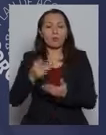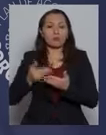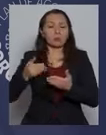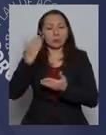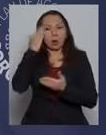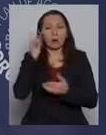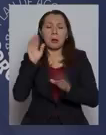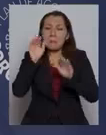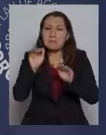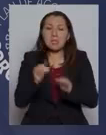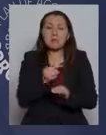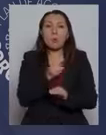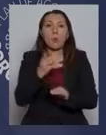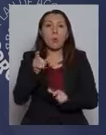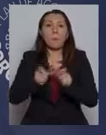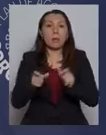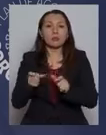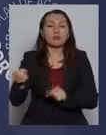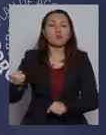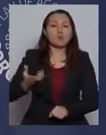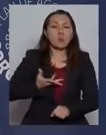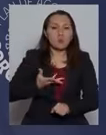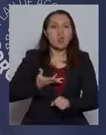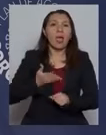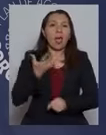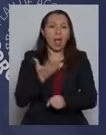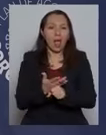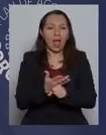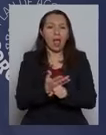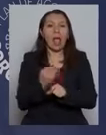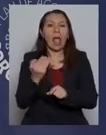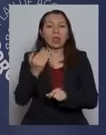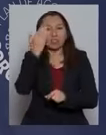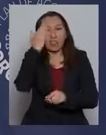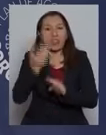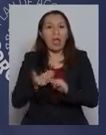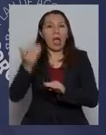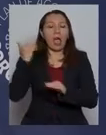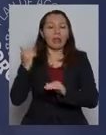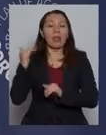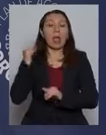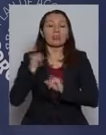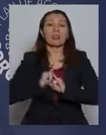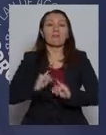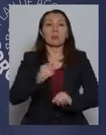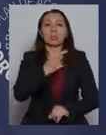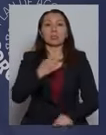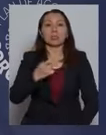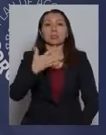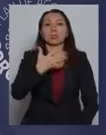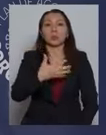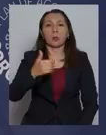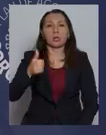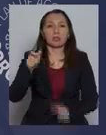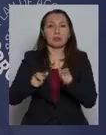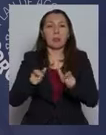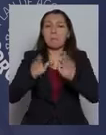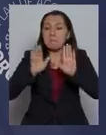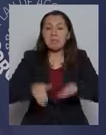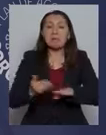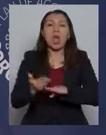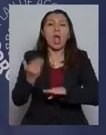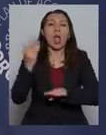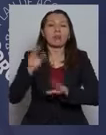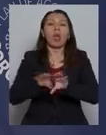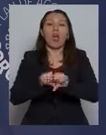son exactamente la misma cantidad de contagios que había 14 días atrás? Por ejemplo, ayer se informaron 156, que eran los mismos